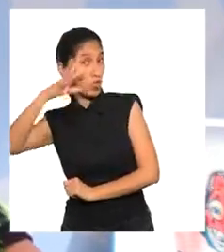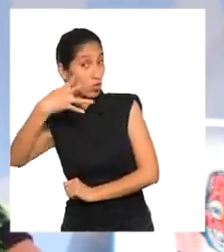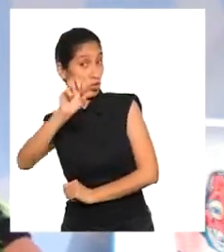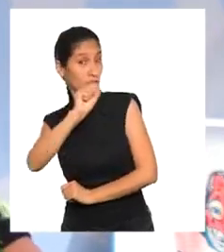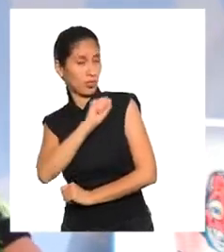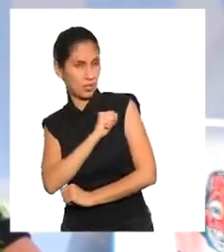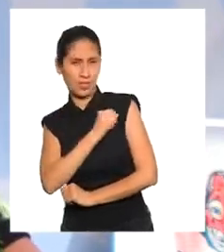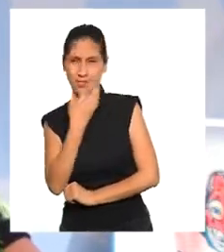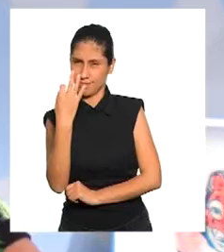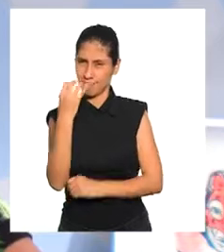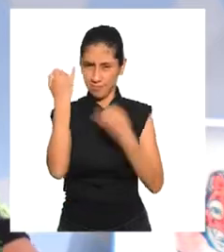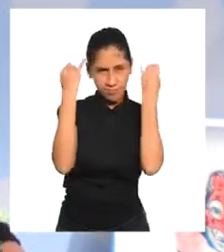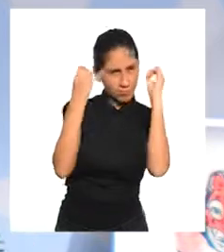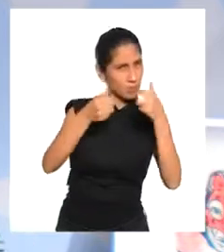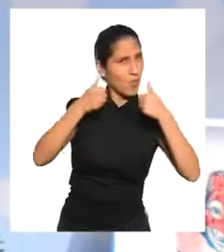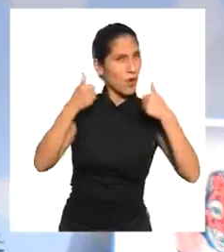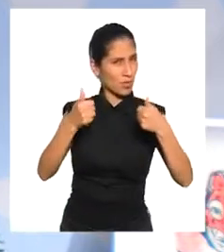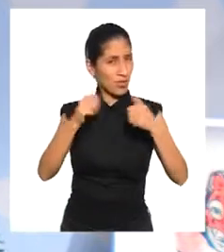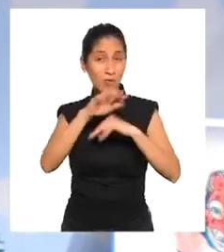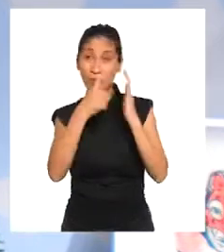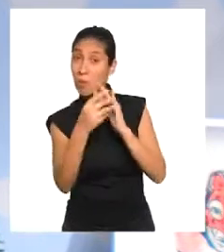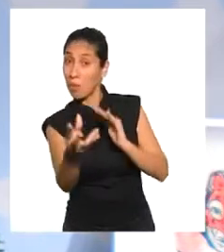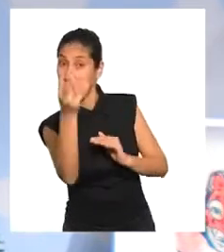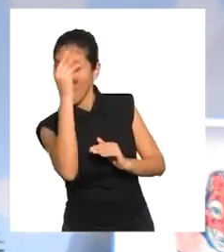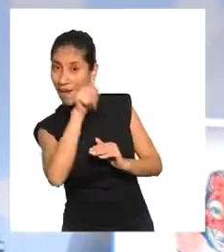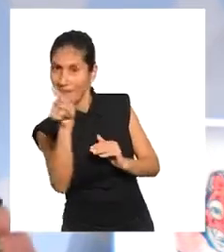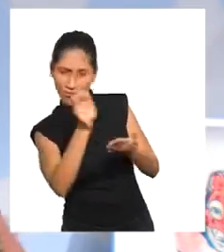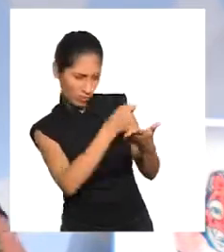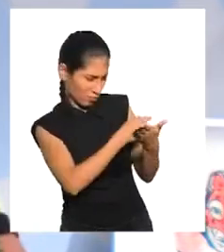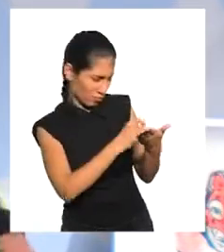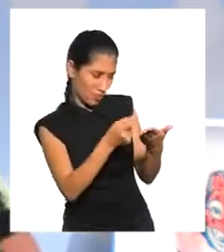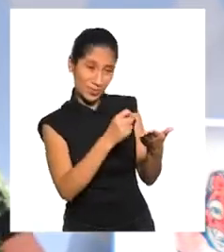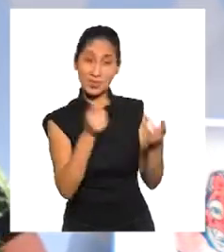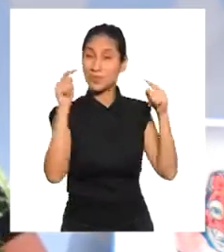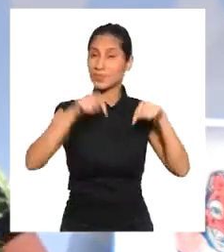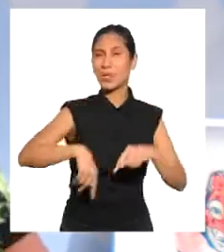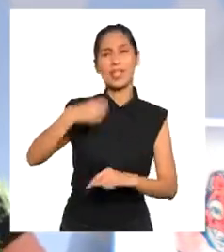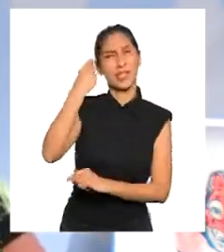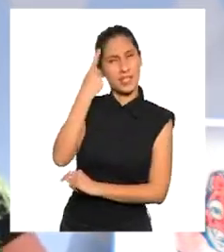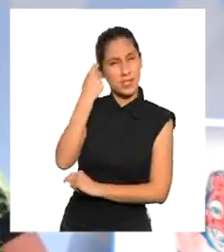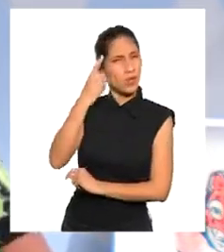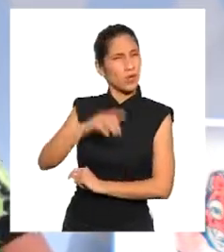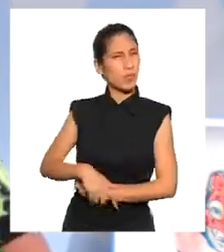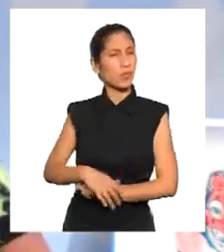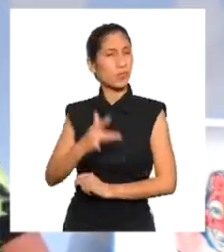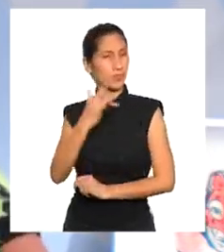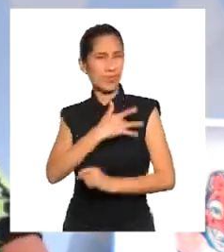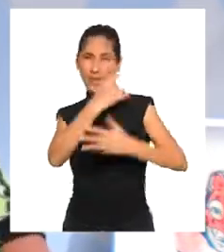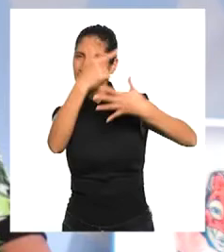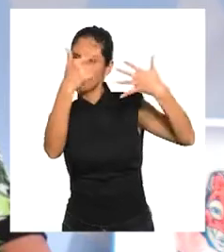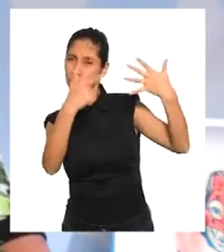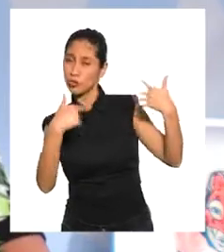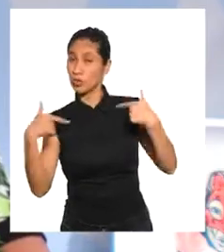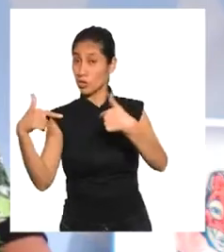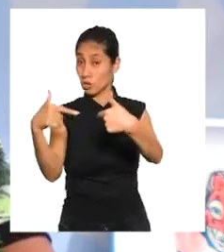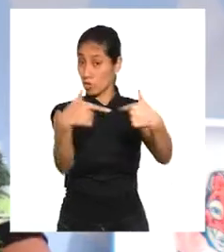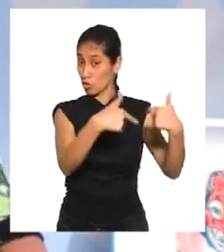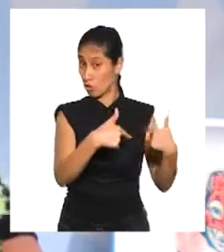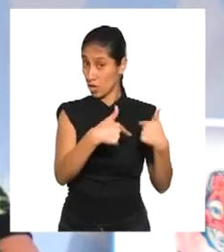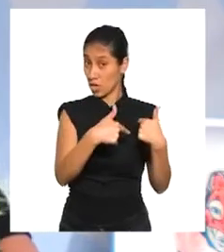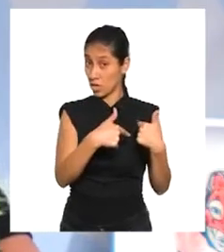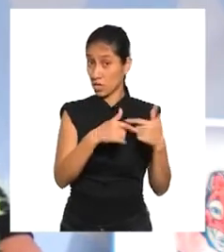siempre tienen muy buenas ideas y he tomado nota de todas ellas. Voy entendiendo que regular las emociones no es lo mismo